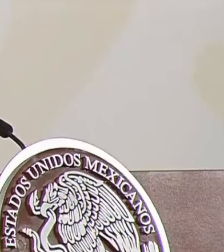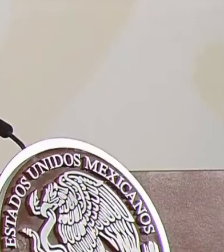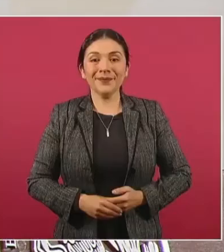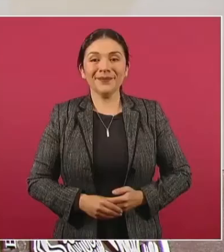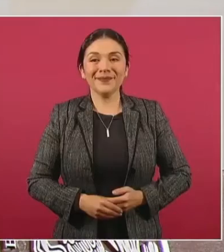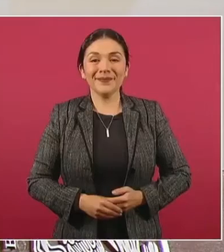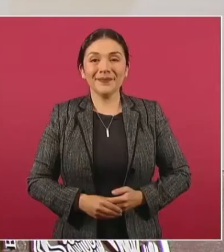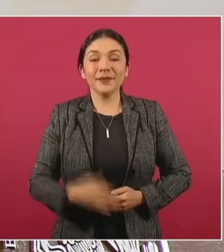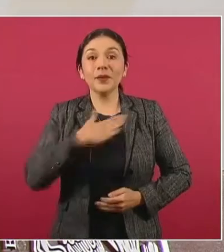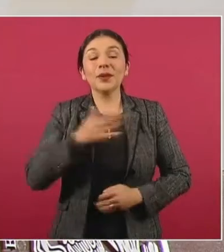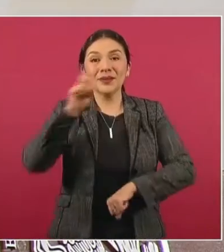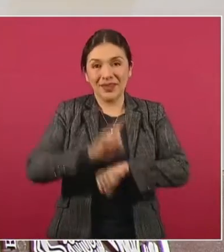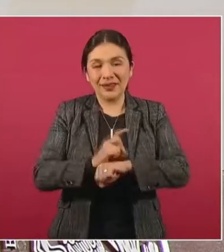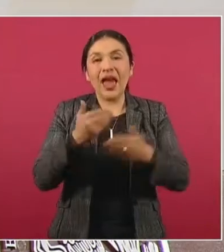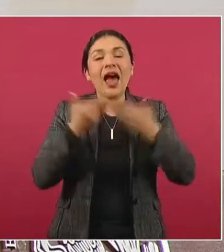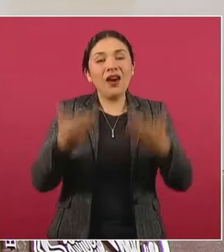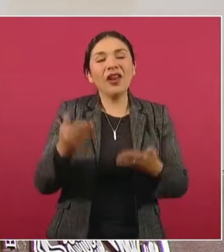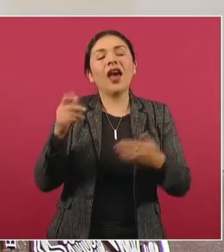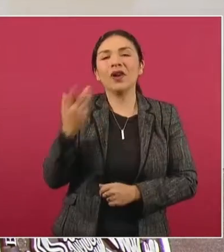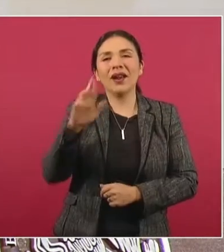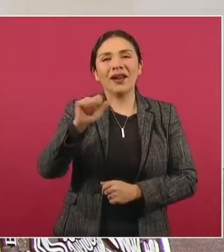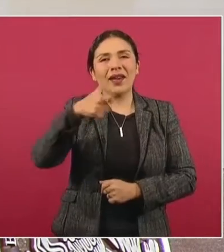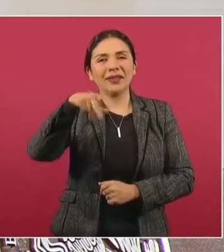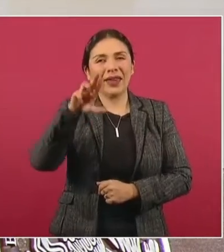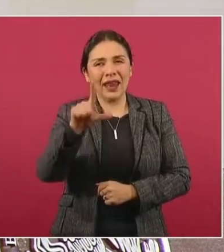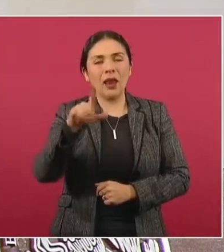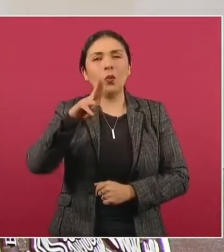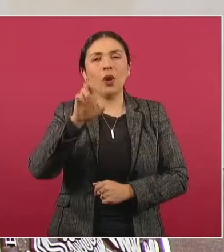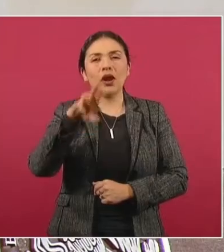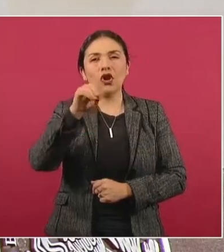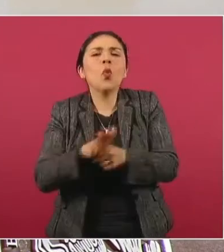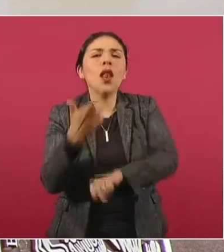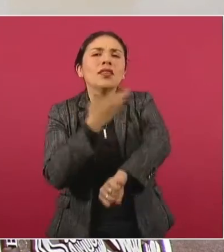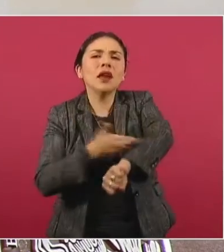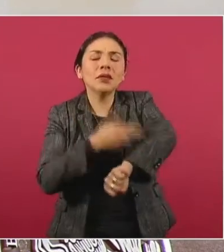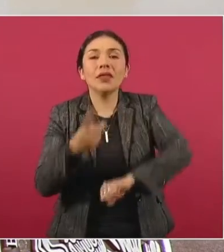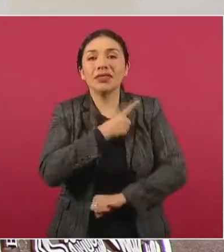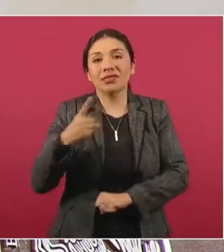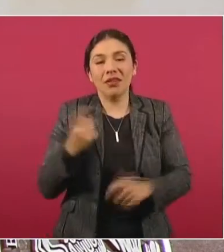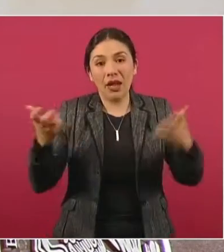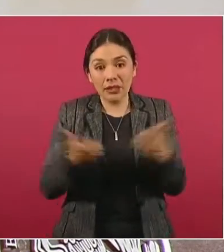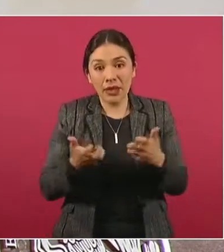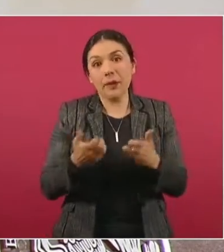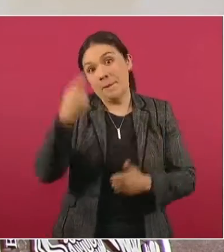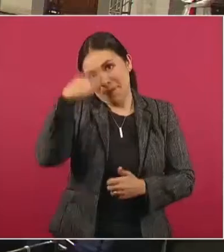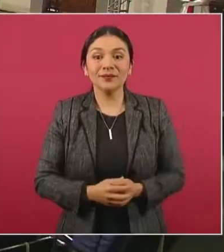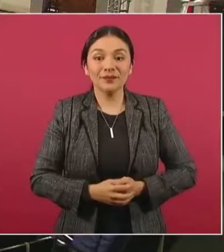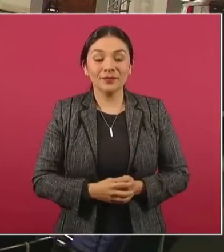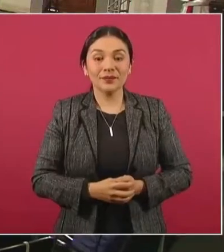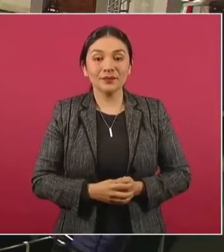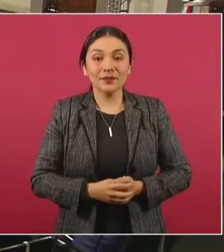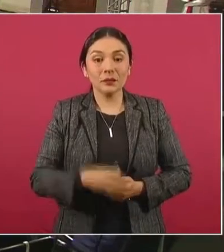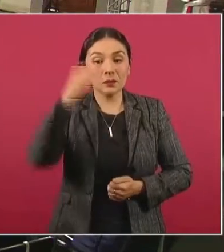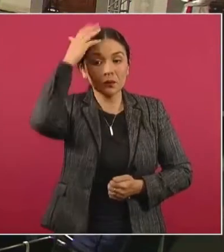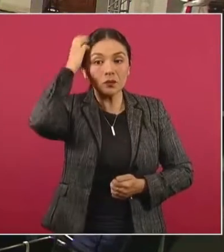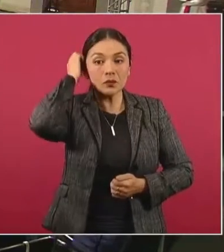informe sobre los trámites que se tienen que hacer y poder contribuir. Se